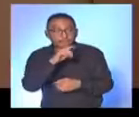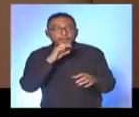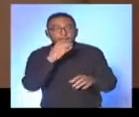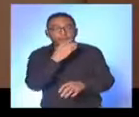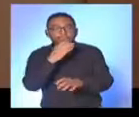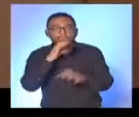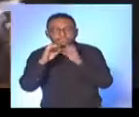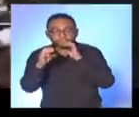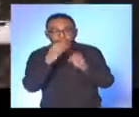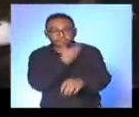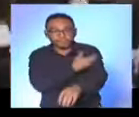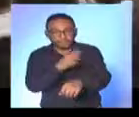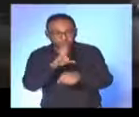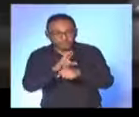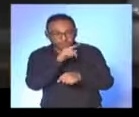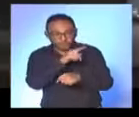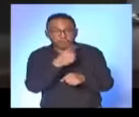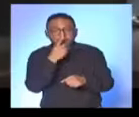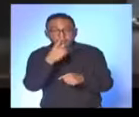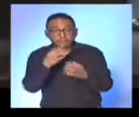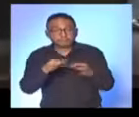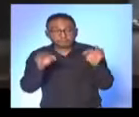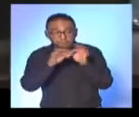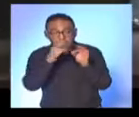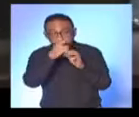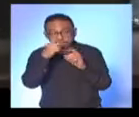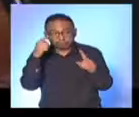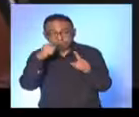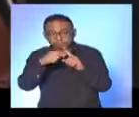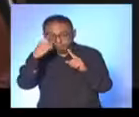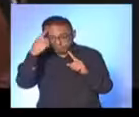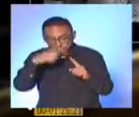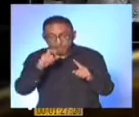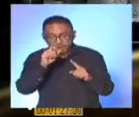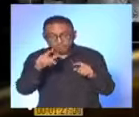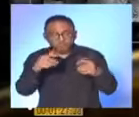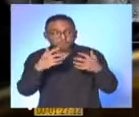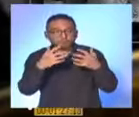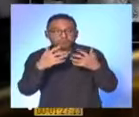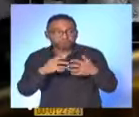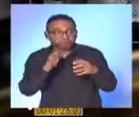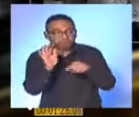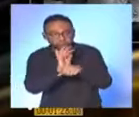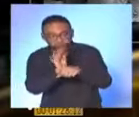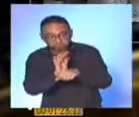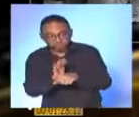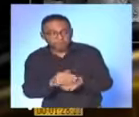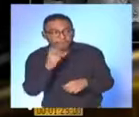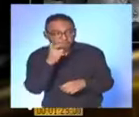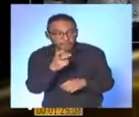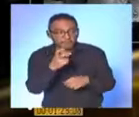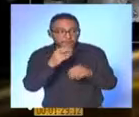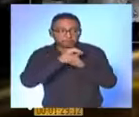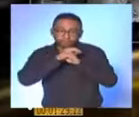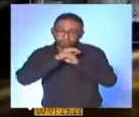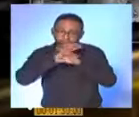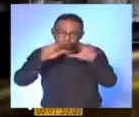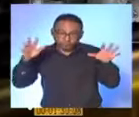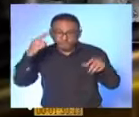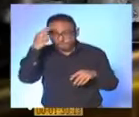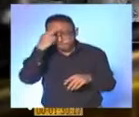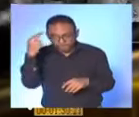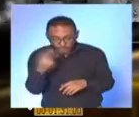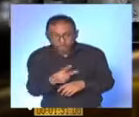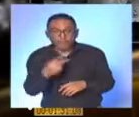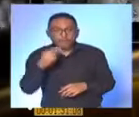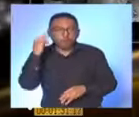festival, resaltó la misión de este espacio dedicado a la industria del celuloide. La misión principal ha sido promover en México